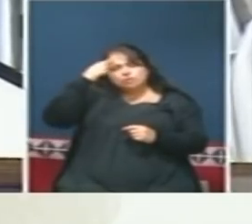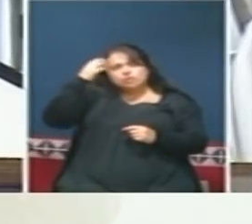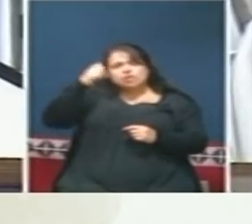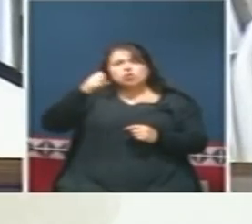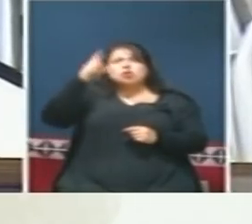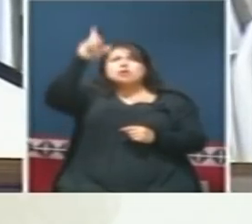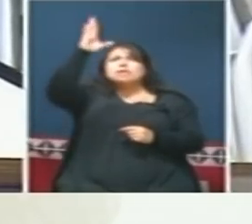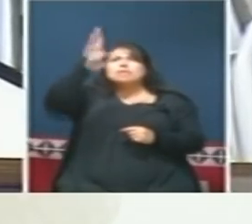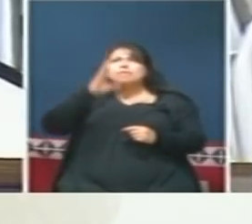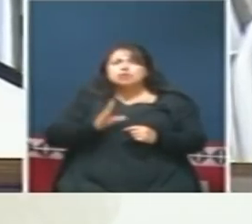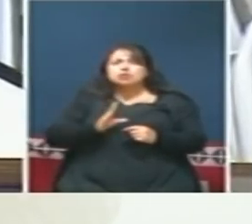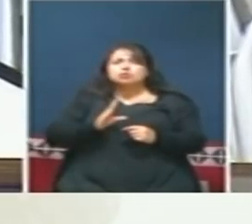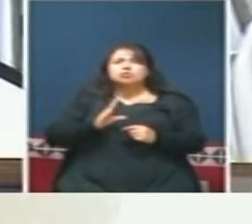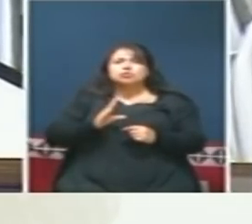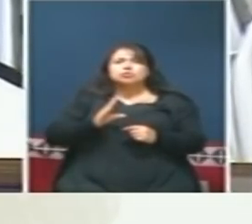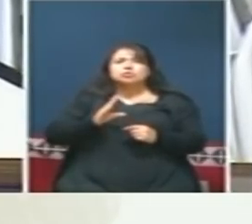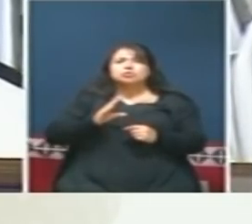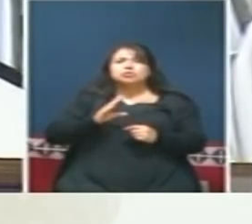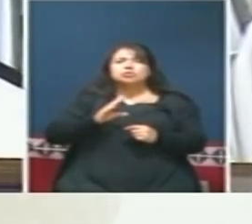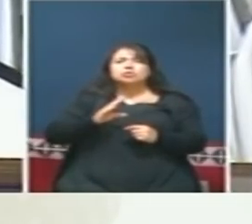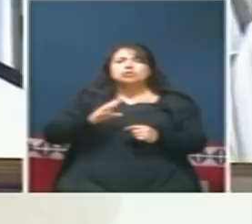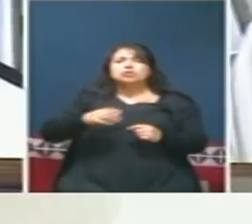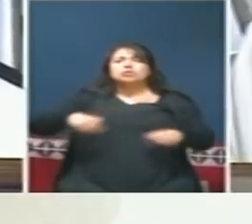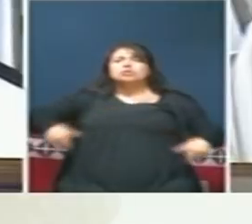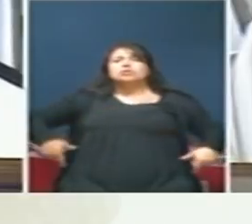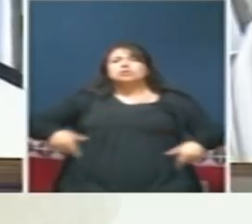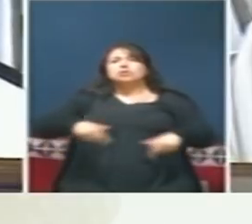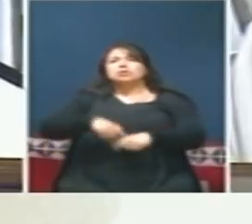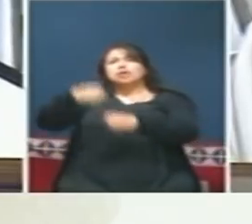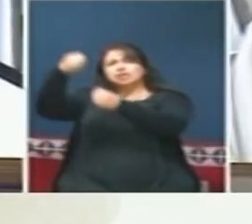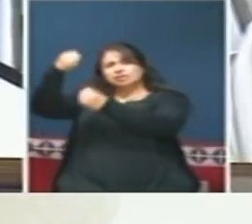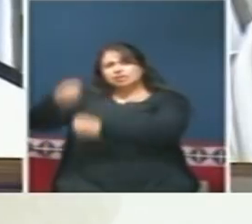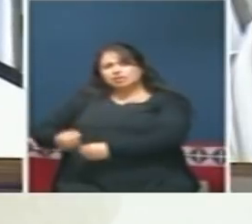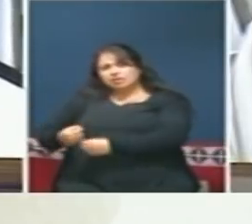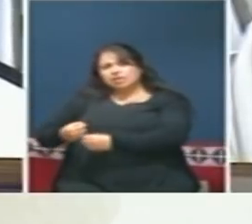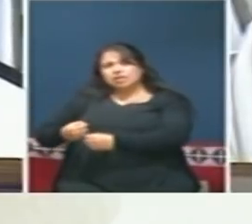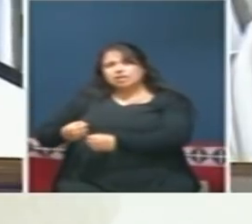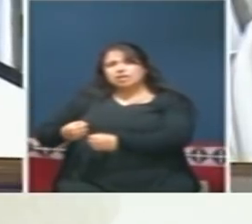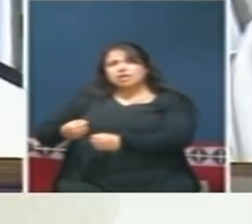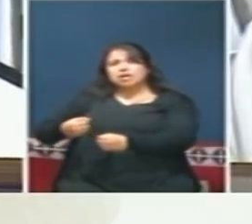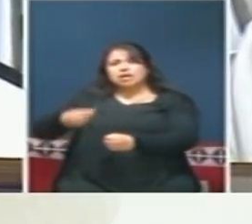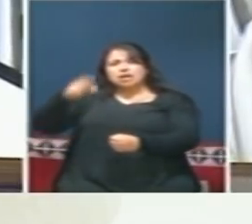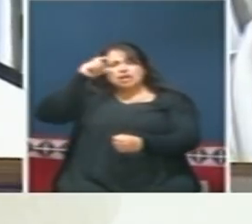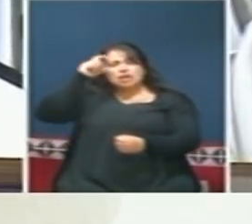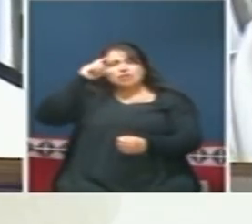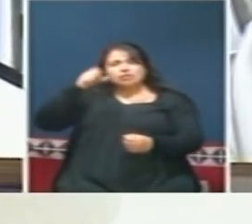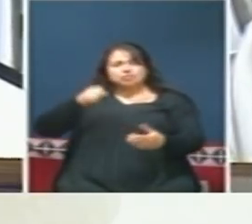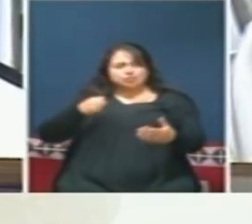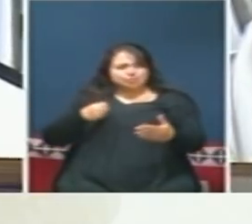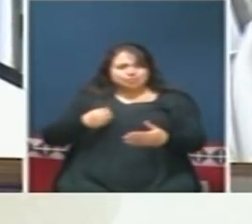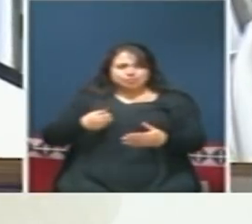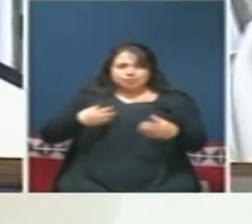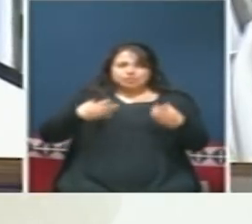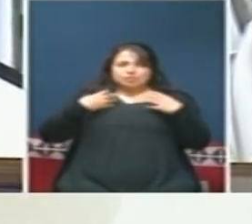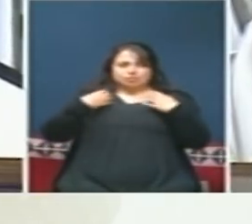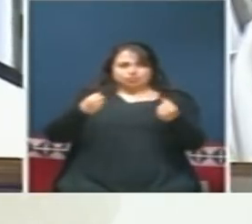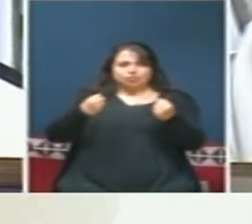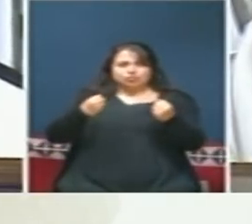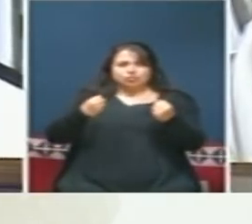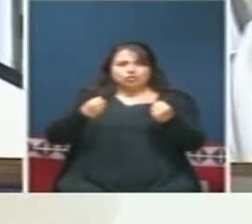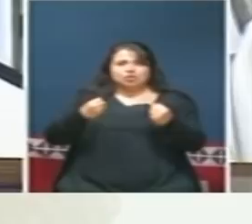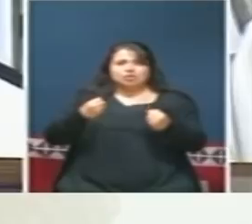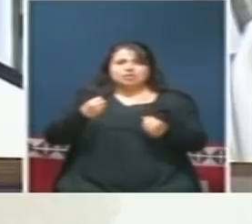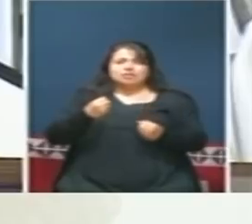mensaje. Angelelli era un tipo tozudo, difícil, pero bravo